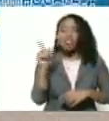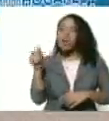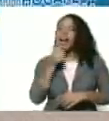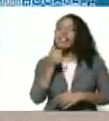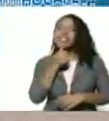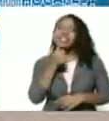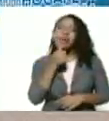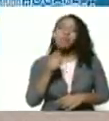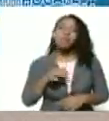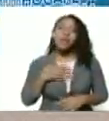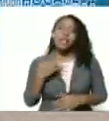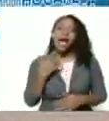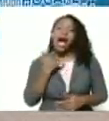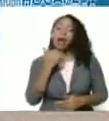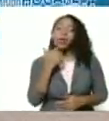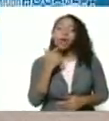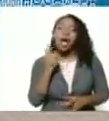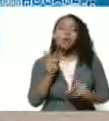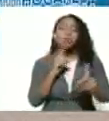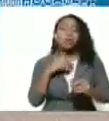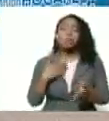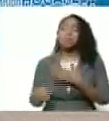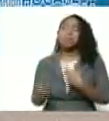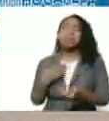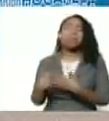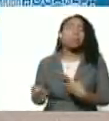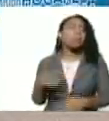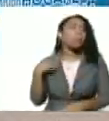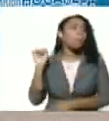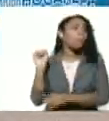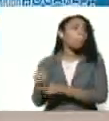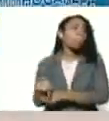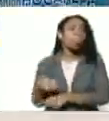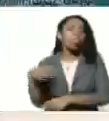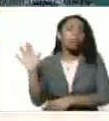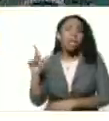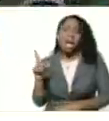podía importar eso? Un negro más, ¿verdad, Ernesto?